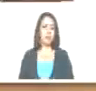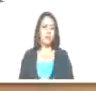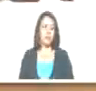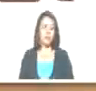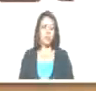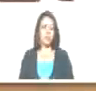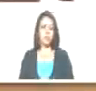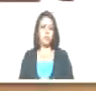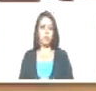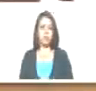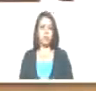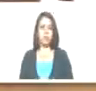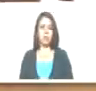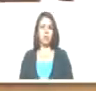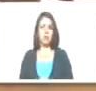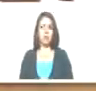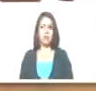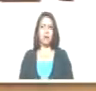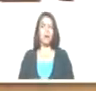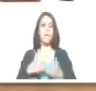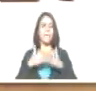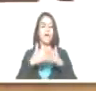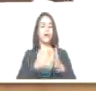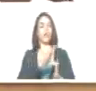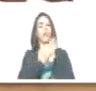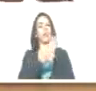El barco Sierra Nevada, 400 millones de dólares.